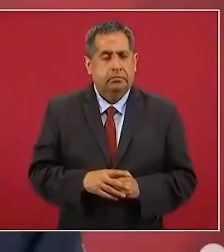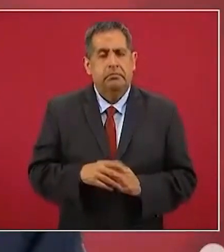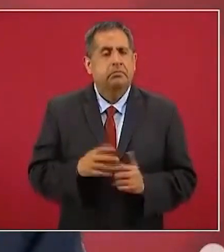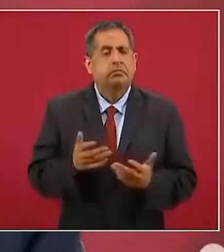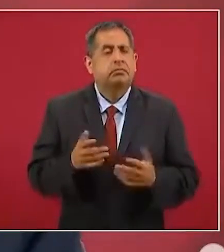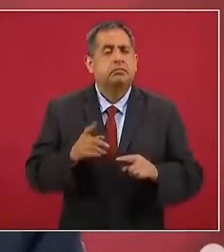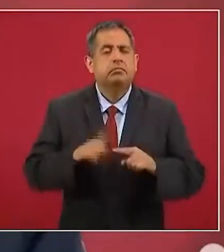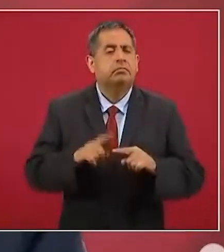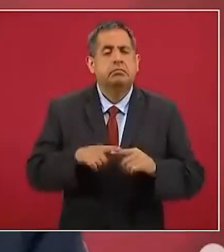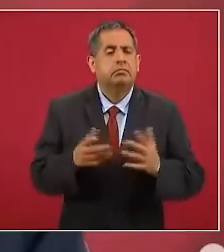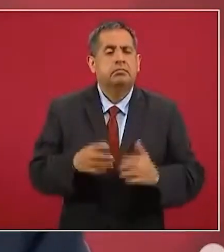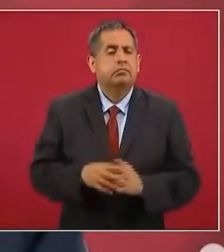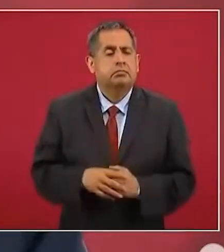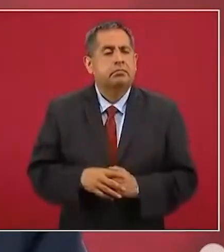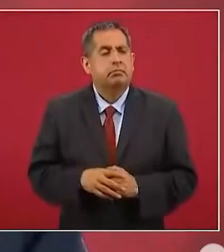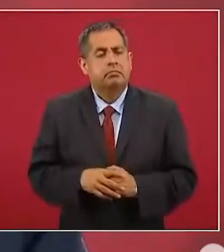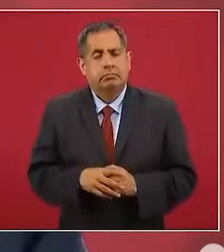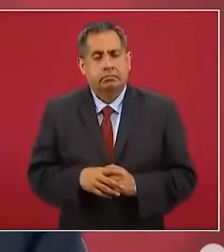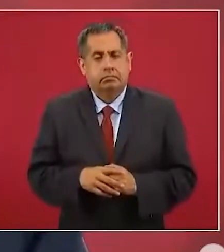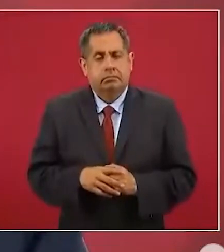¿Quién